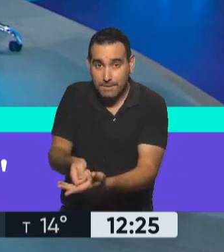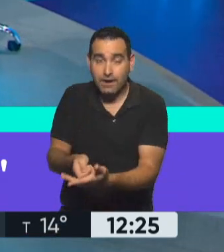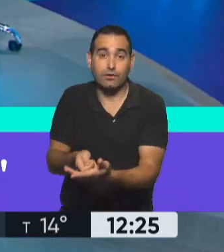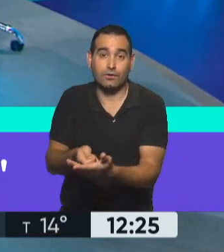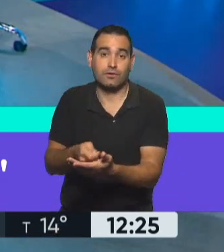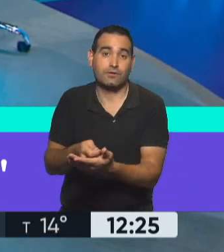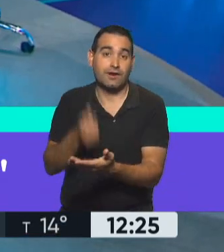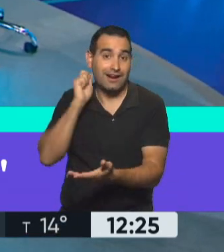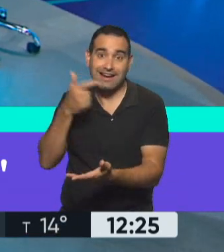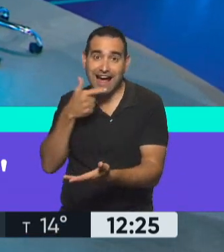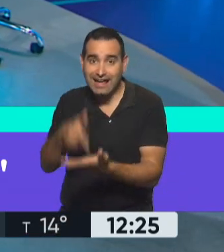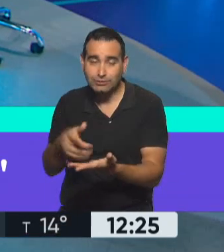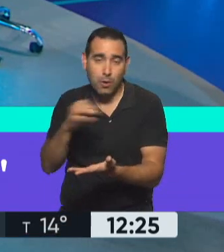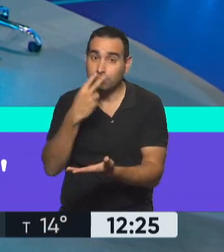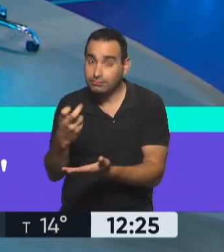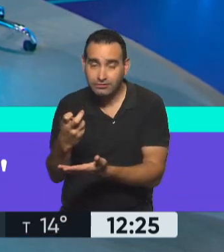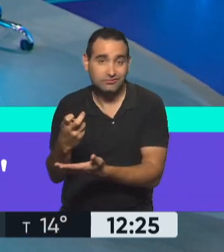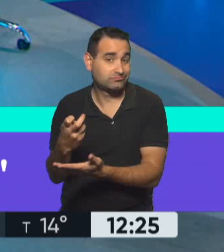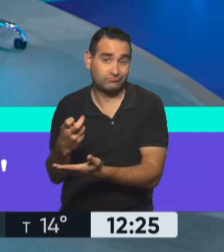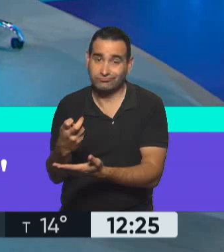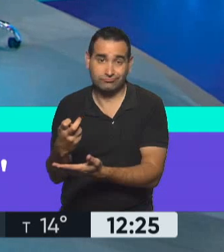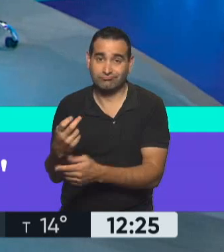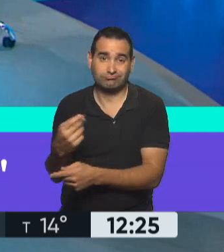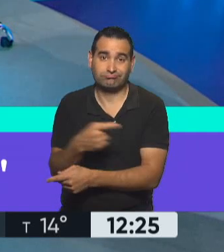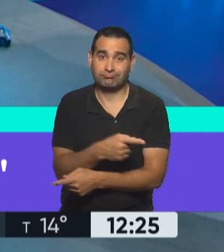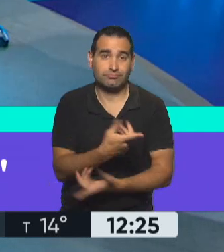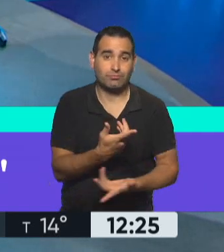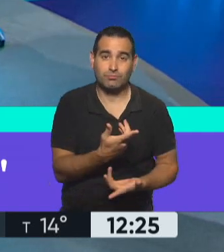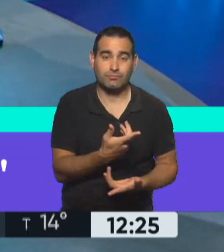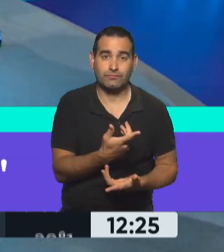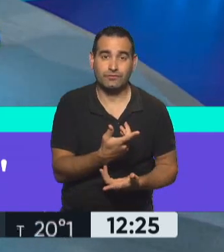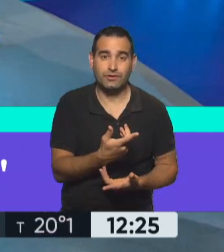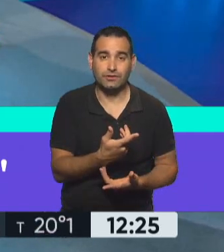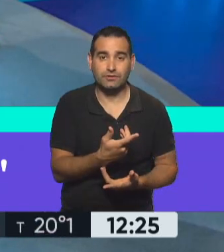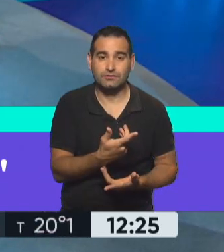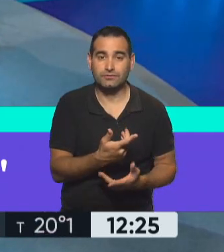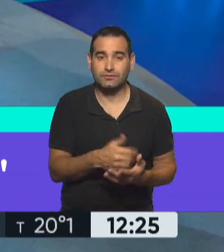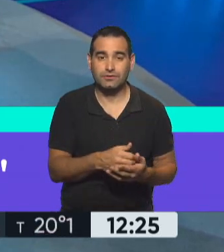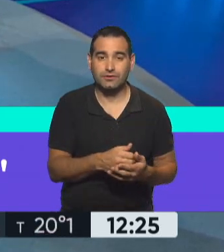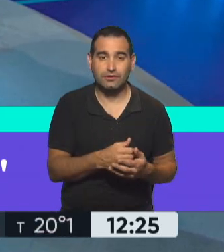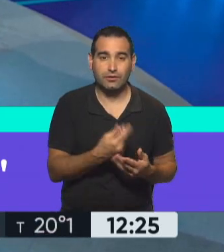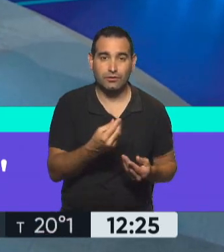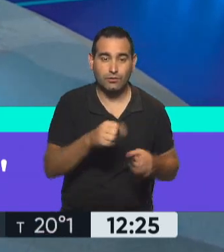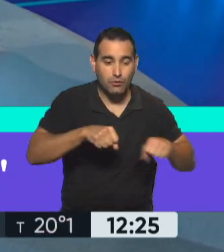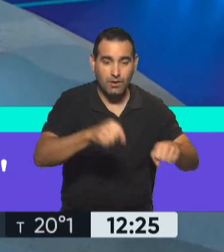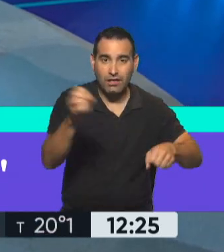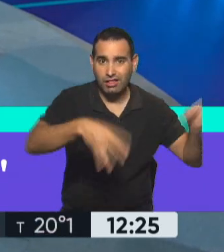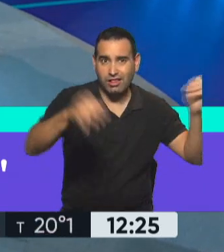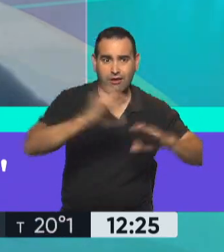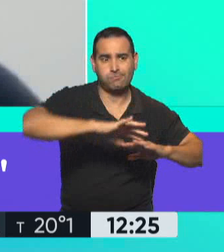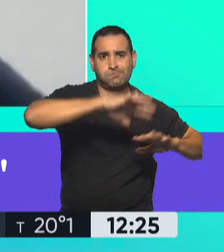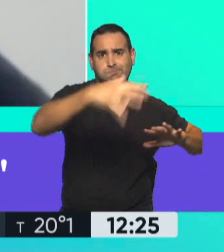boleta de gas o de electricidad, no voy a poder, no llenar el changuito en un